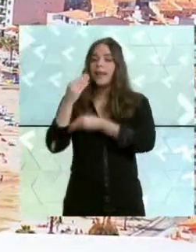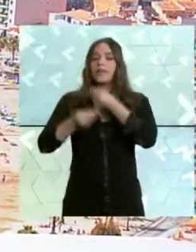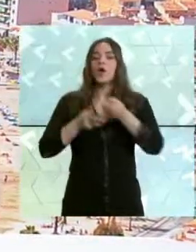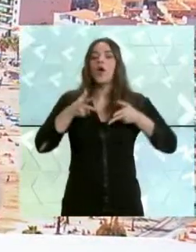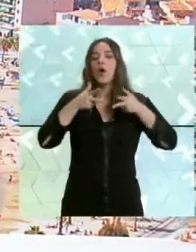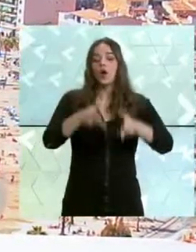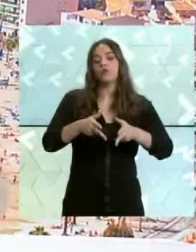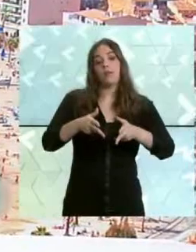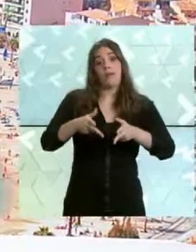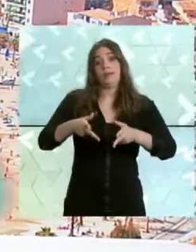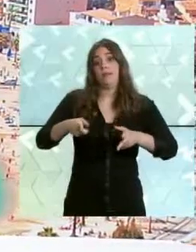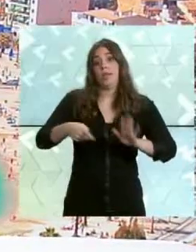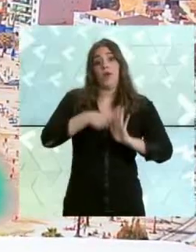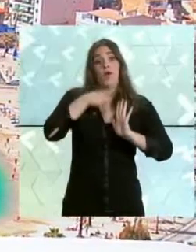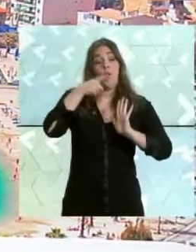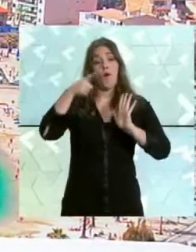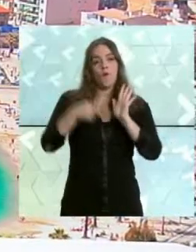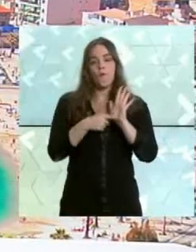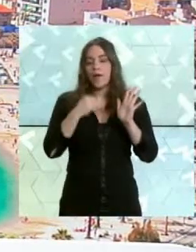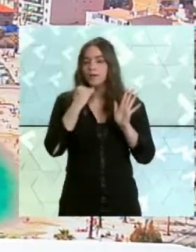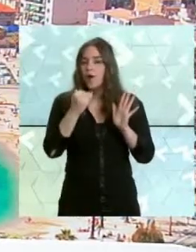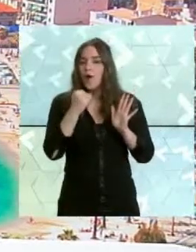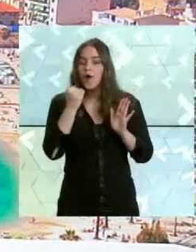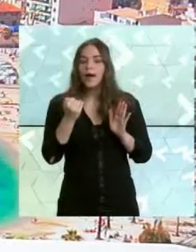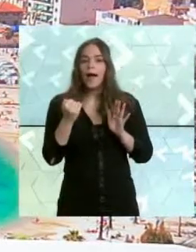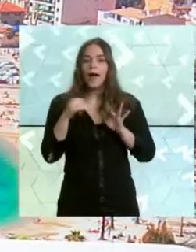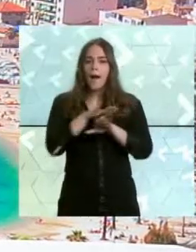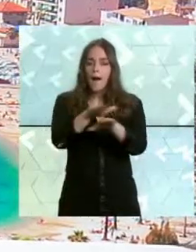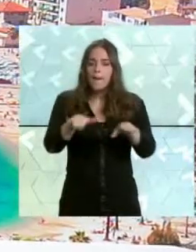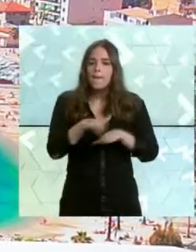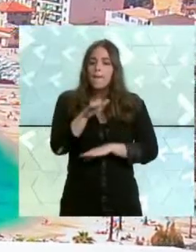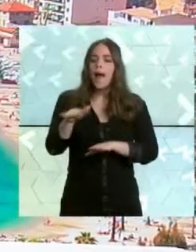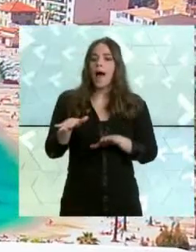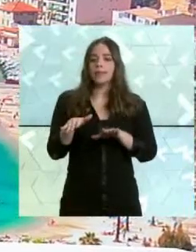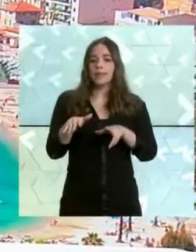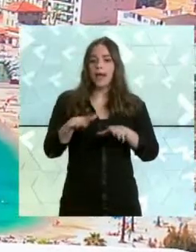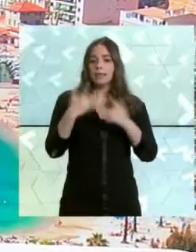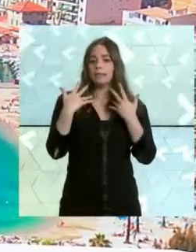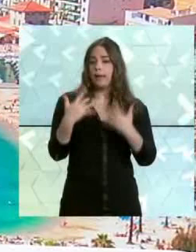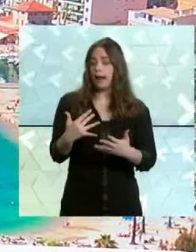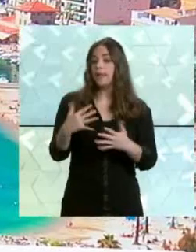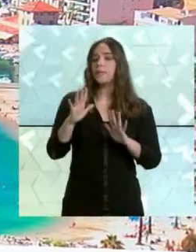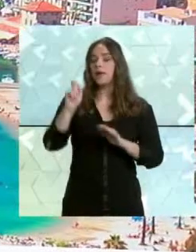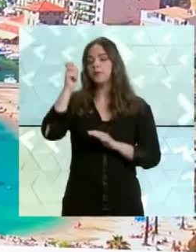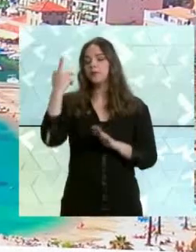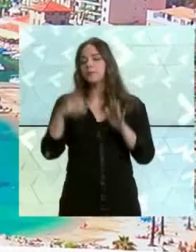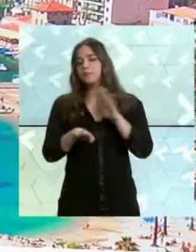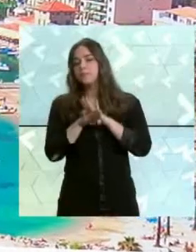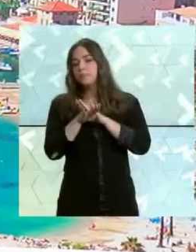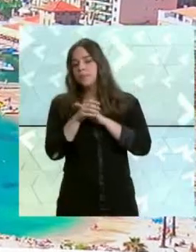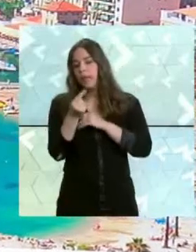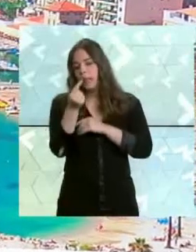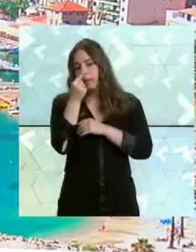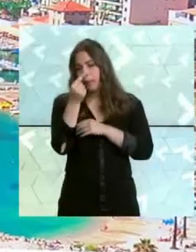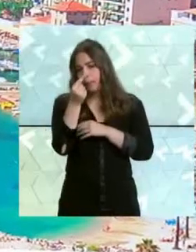muchos hoteles rocen el lleno playas terrazas y calles llenas de gente pero el sol va a durar poco en el noreste han sorprendido ya